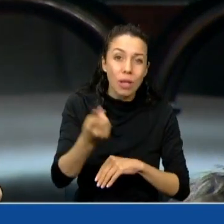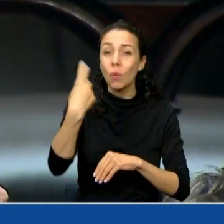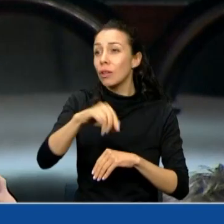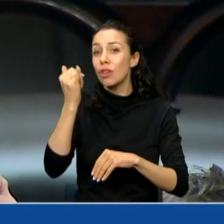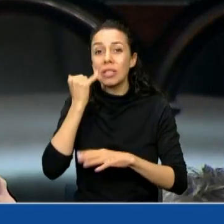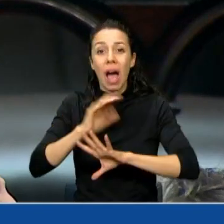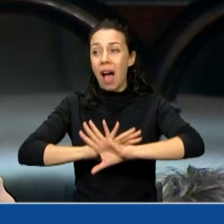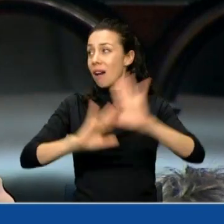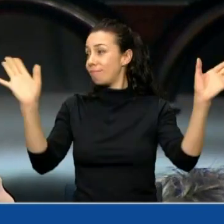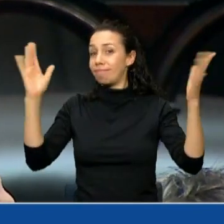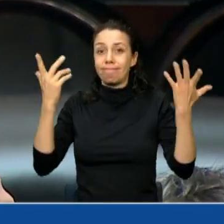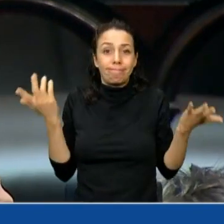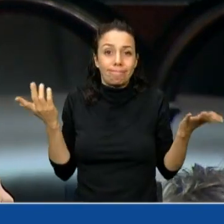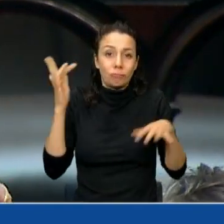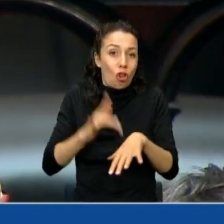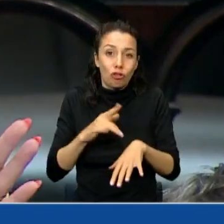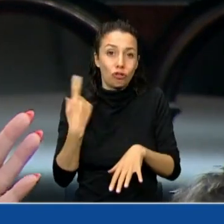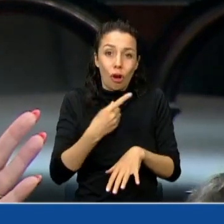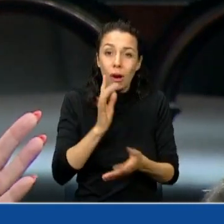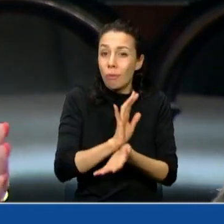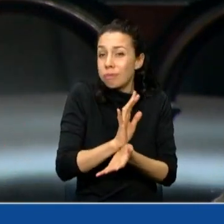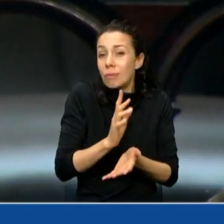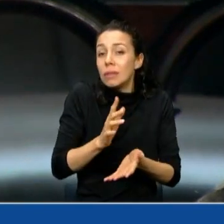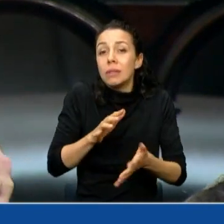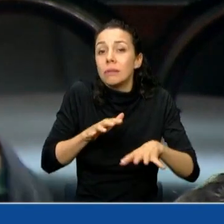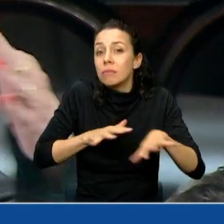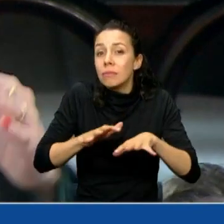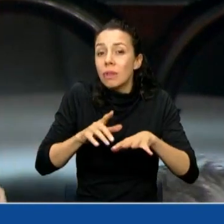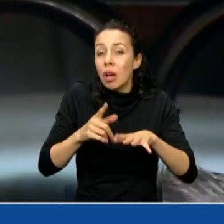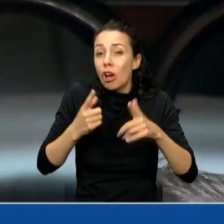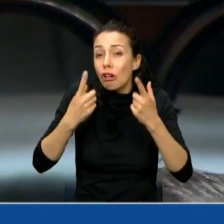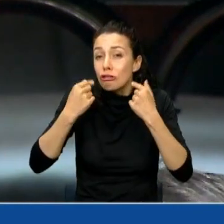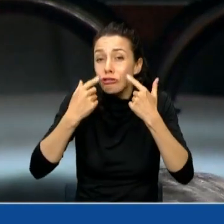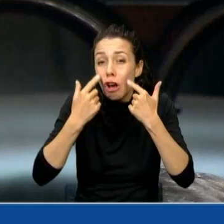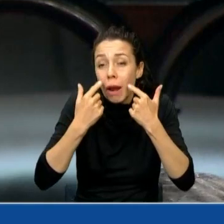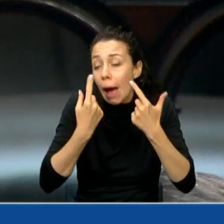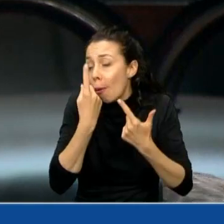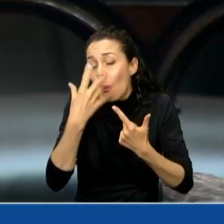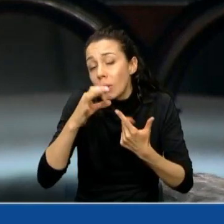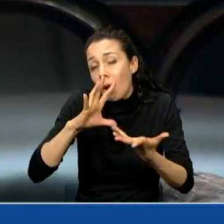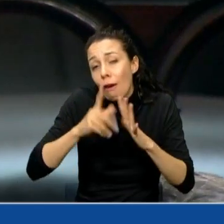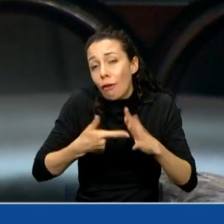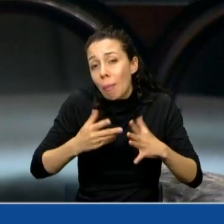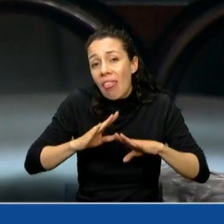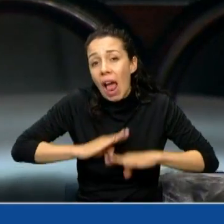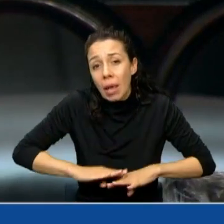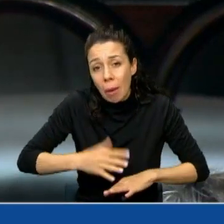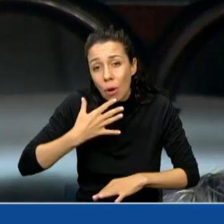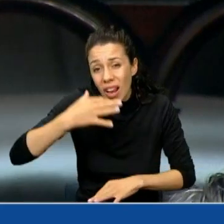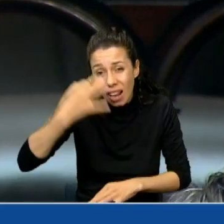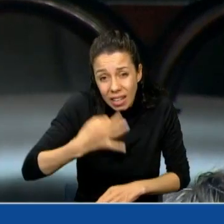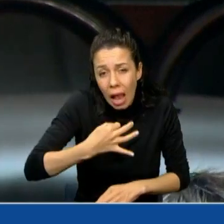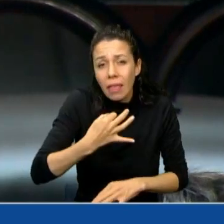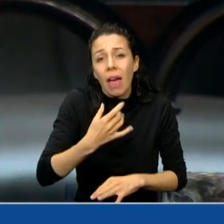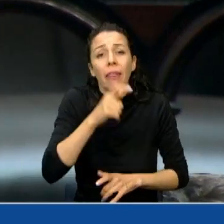de que llorar sobre la leche derramada sea simplemente una forma de consuelo, porque la leche va a faltar de la